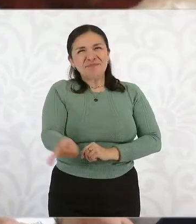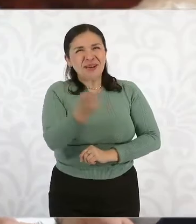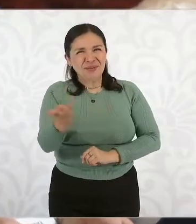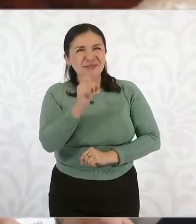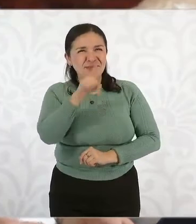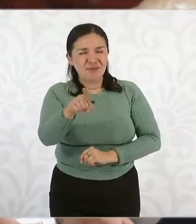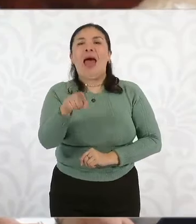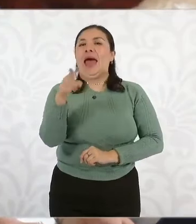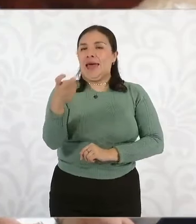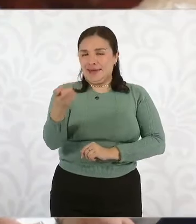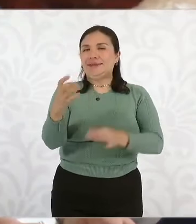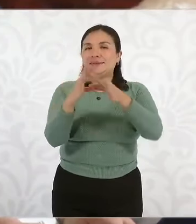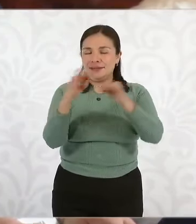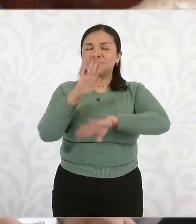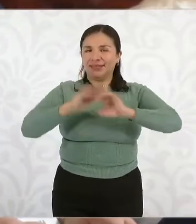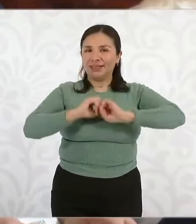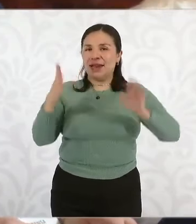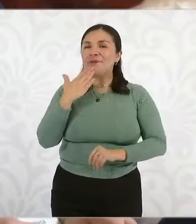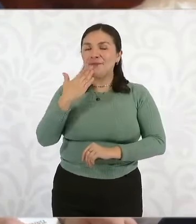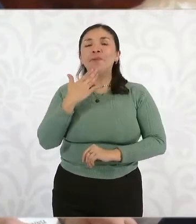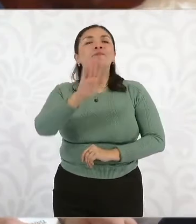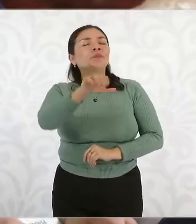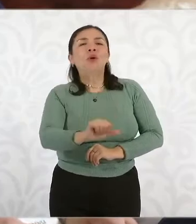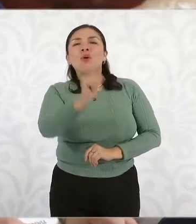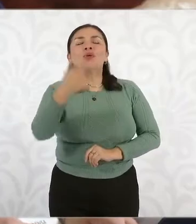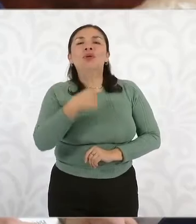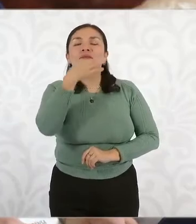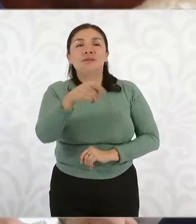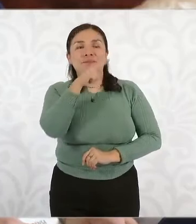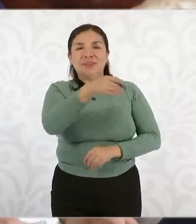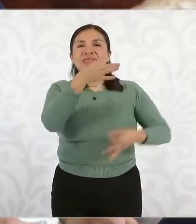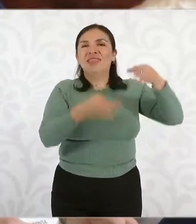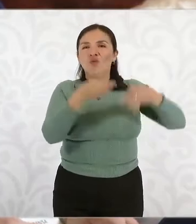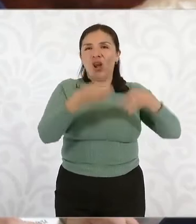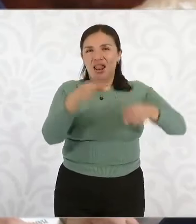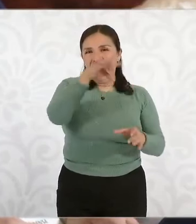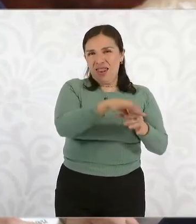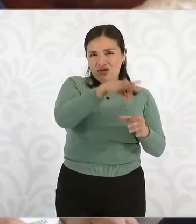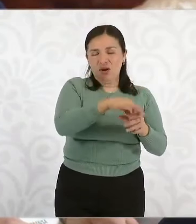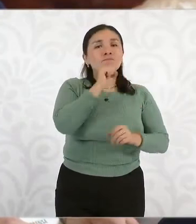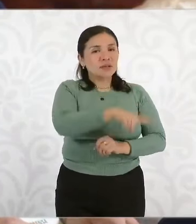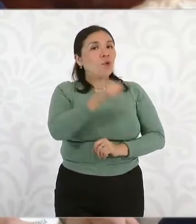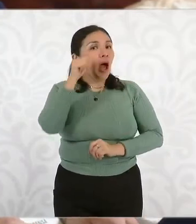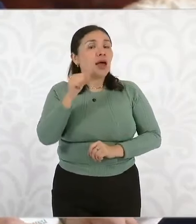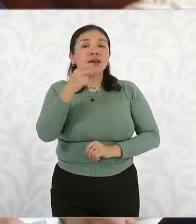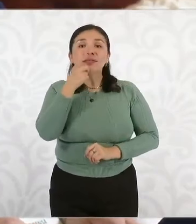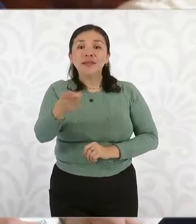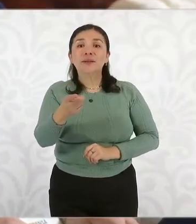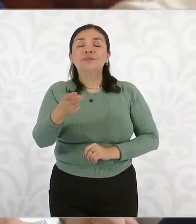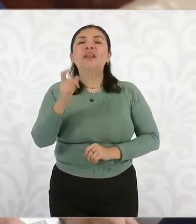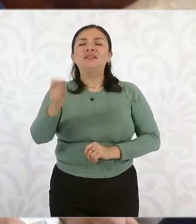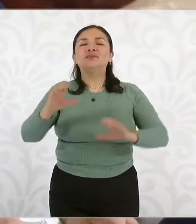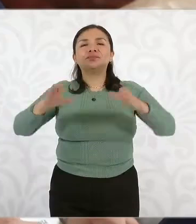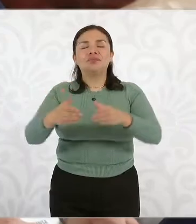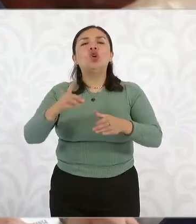tema. Qué bueno que lo aclaras. Ahora, sobre el tema del Tribunal Electoral, también ayer resolvió que Somos MX,